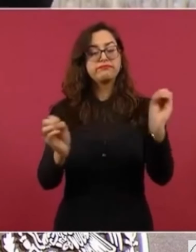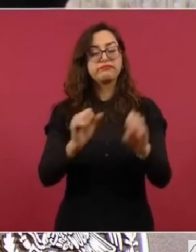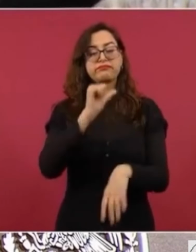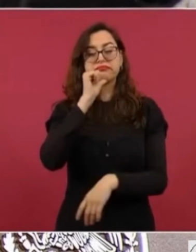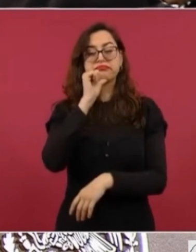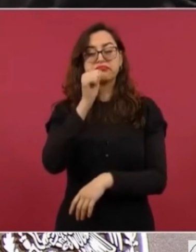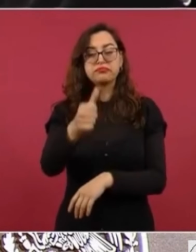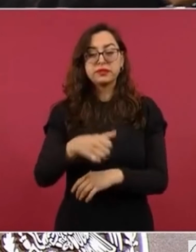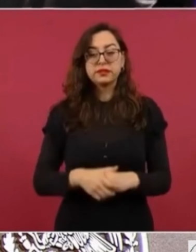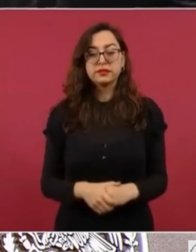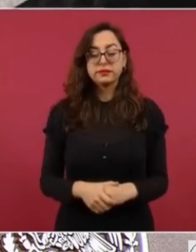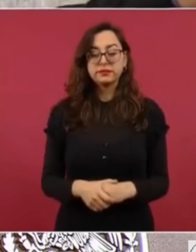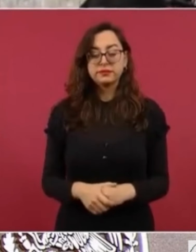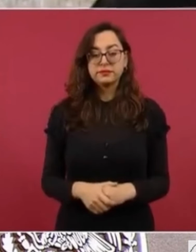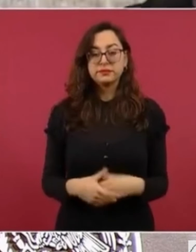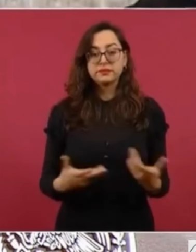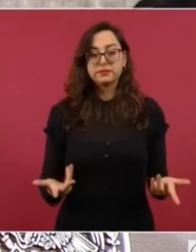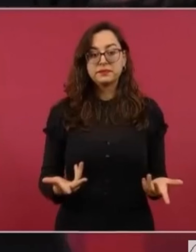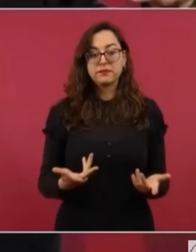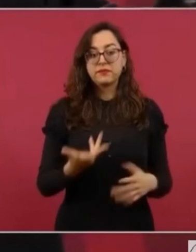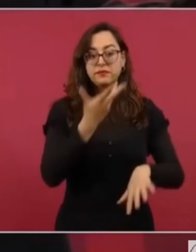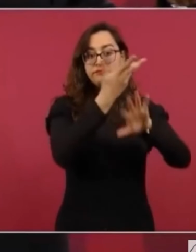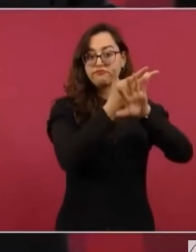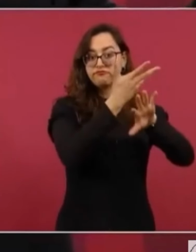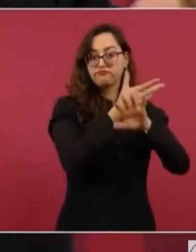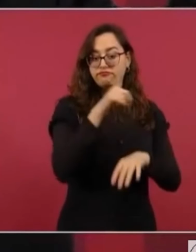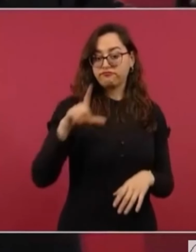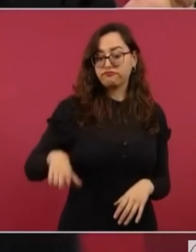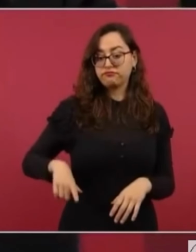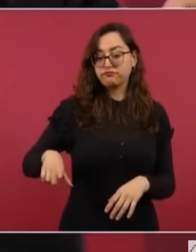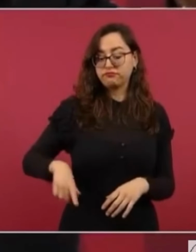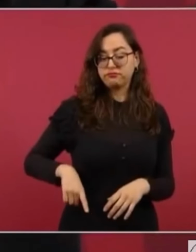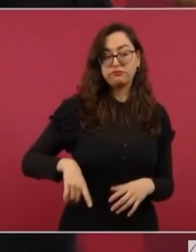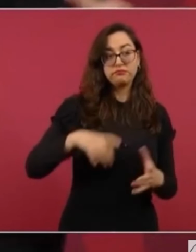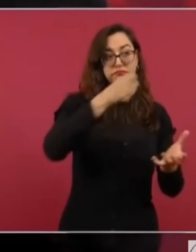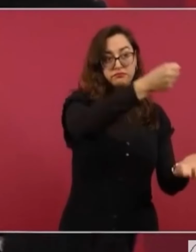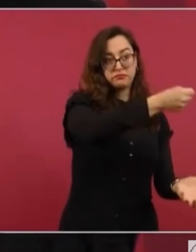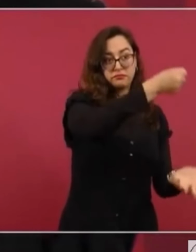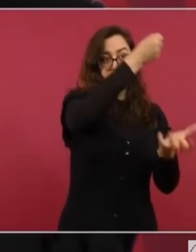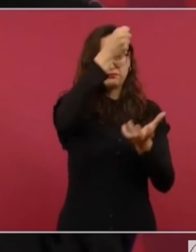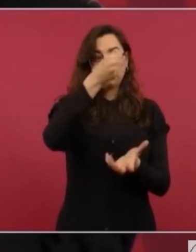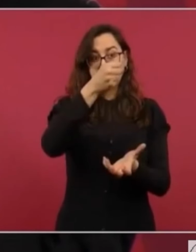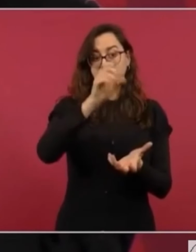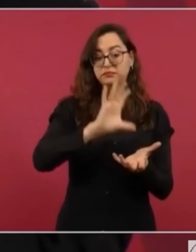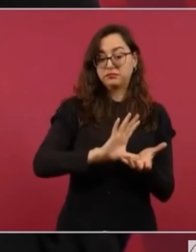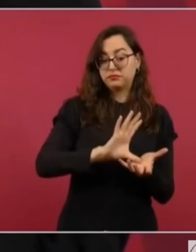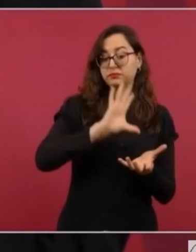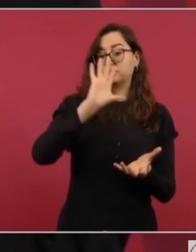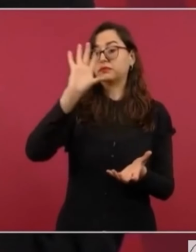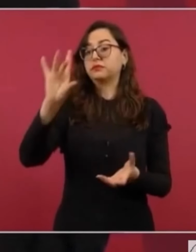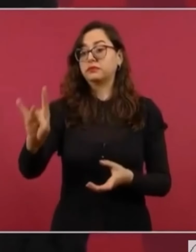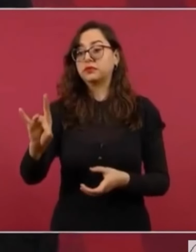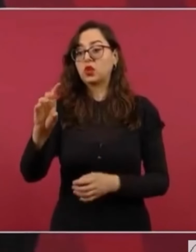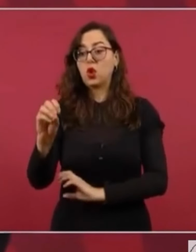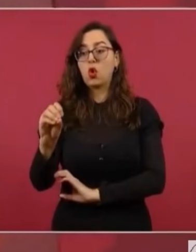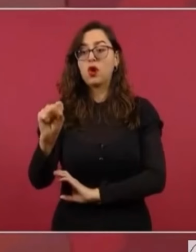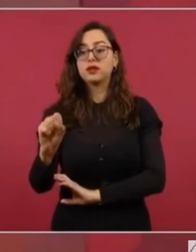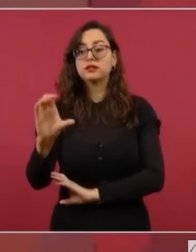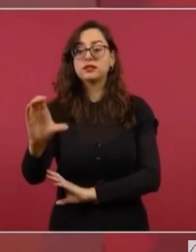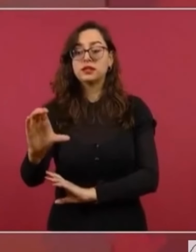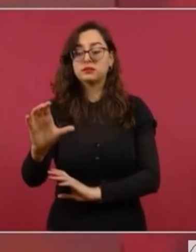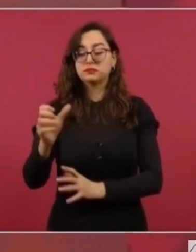Es dinero que se queda en estos aparatos supuestamente independientes. Y el otro mecanismo